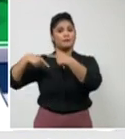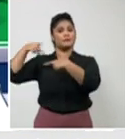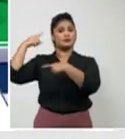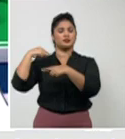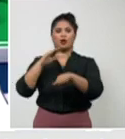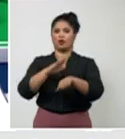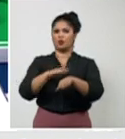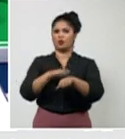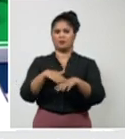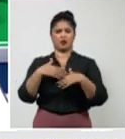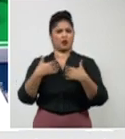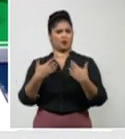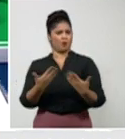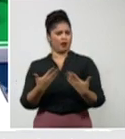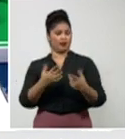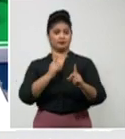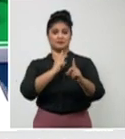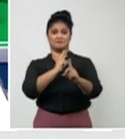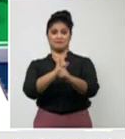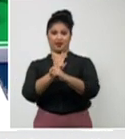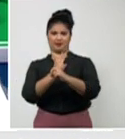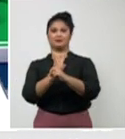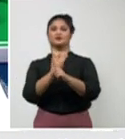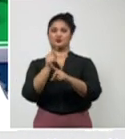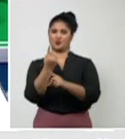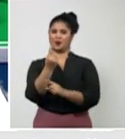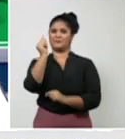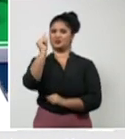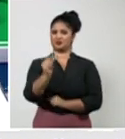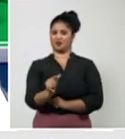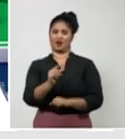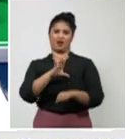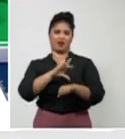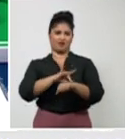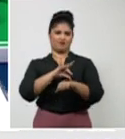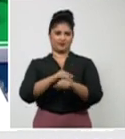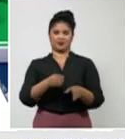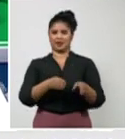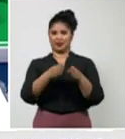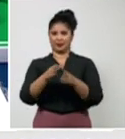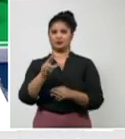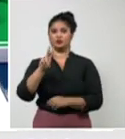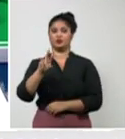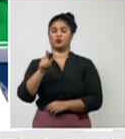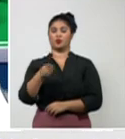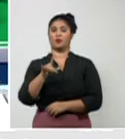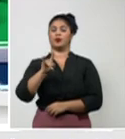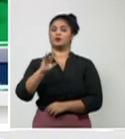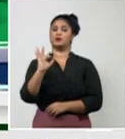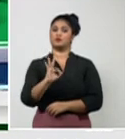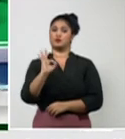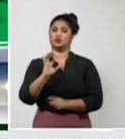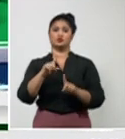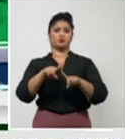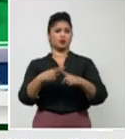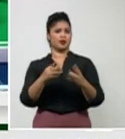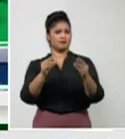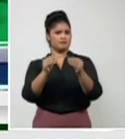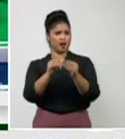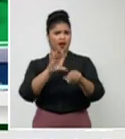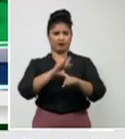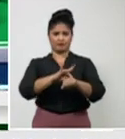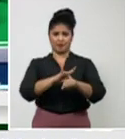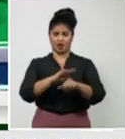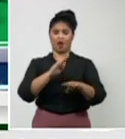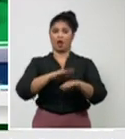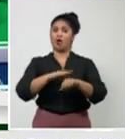caso confirmado previamente. El 2,9% tiene fuente de infección en el extranjero, y con